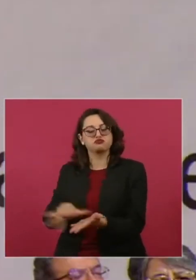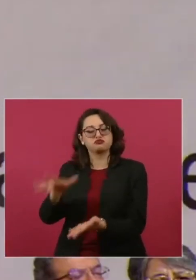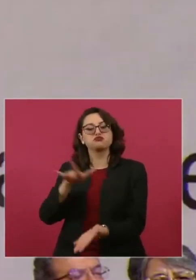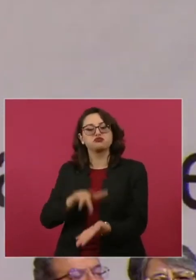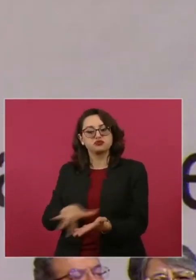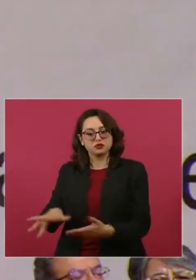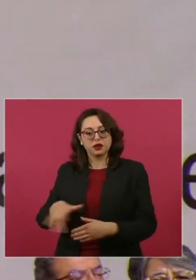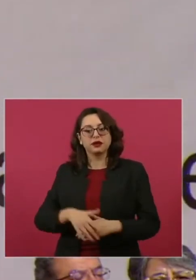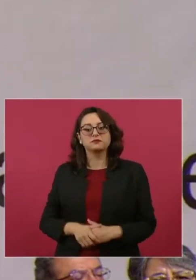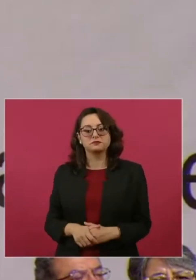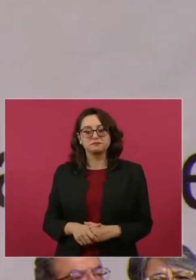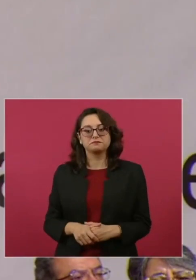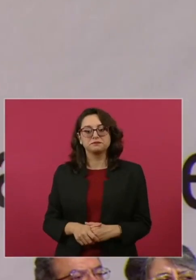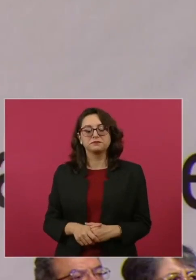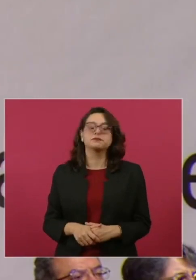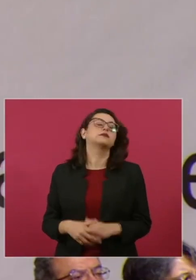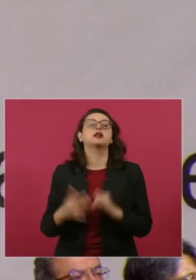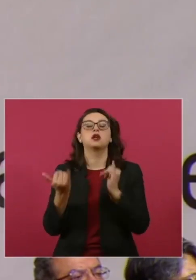los jóvenes